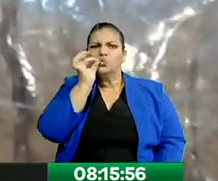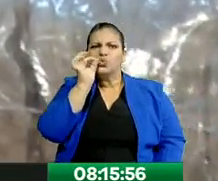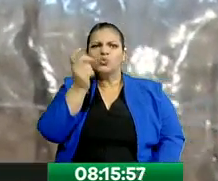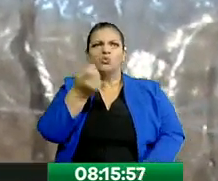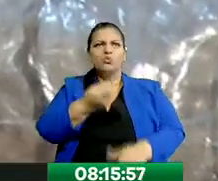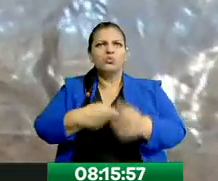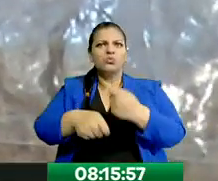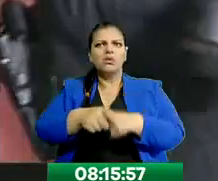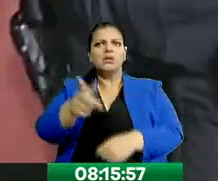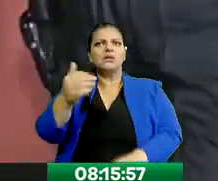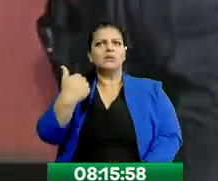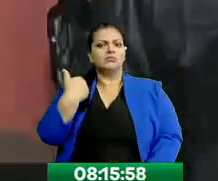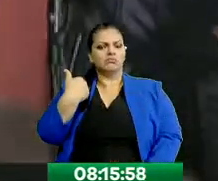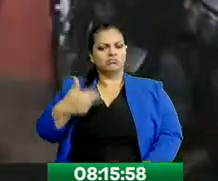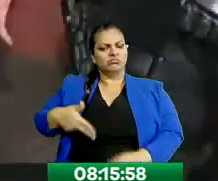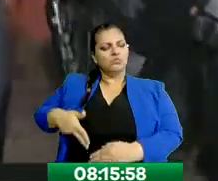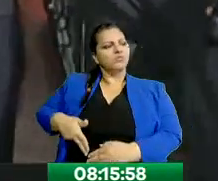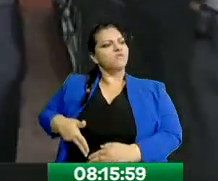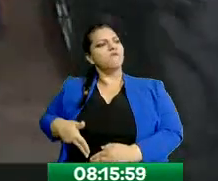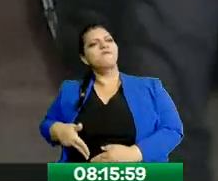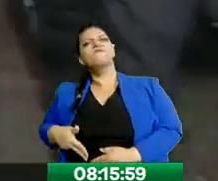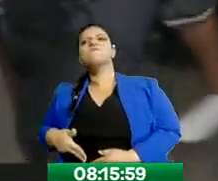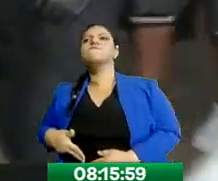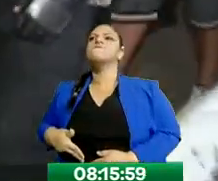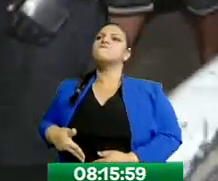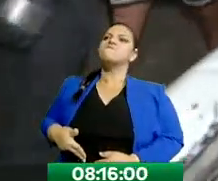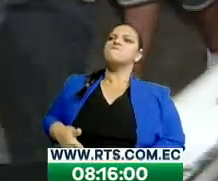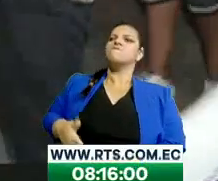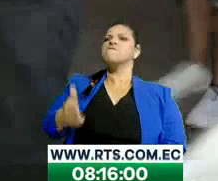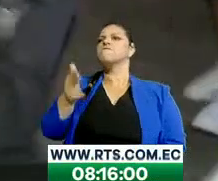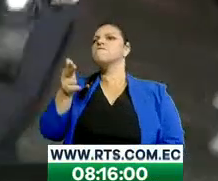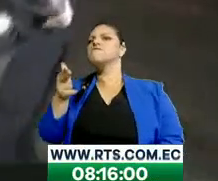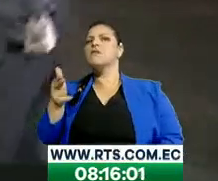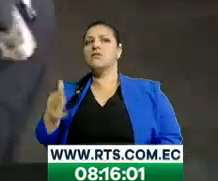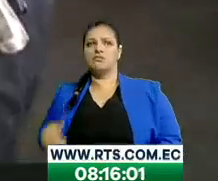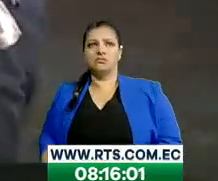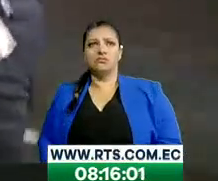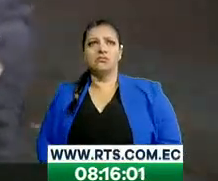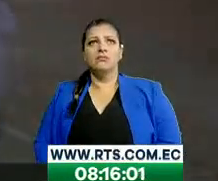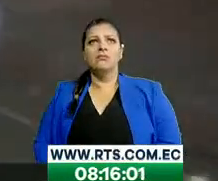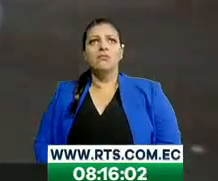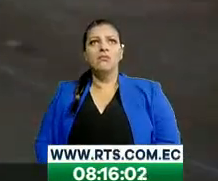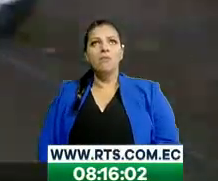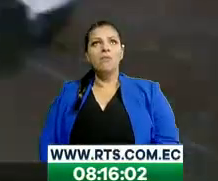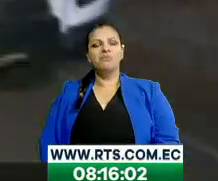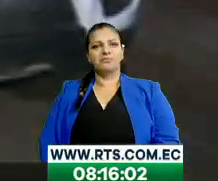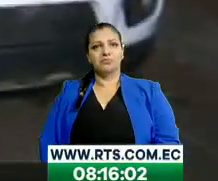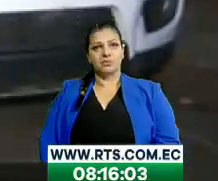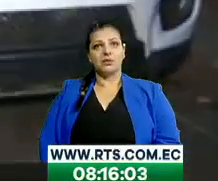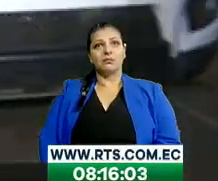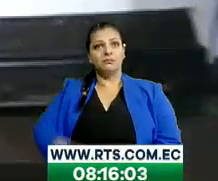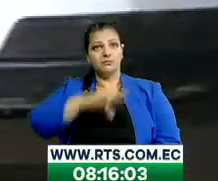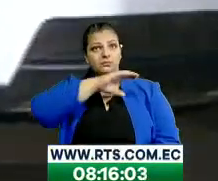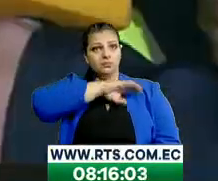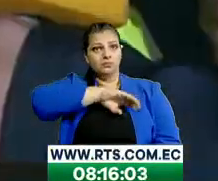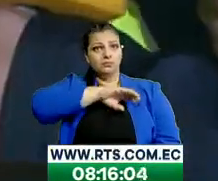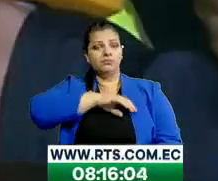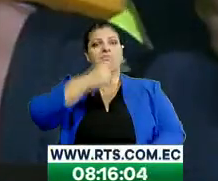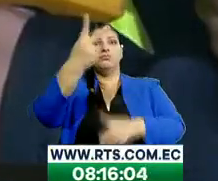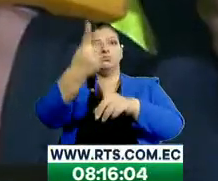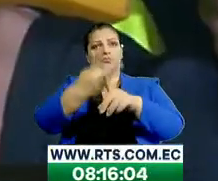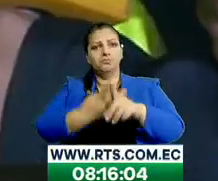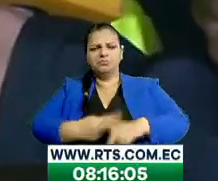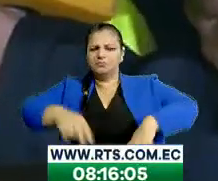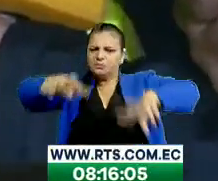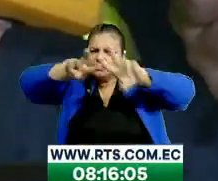alquiler de armas de fuego. El allanamiento se realizó tras 2 meses de investigaciones. Las